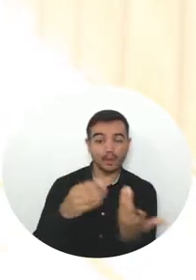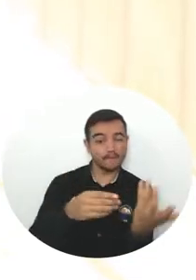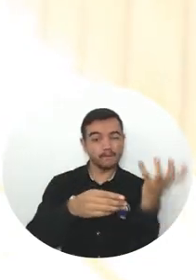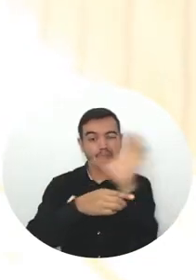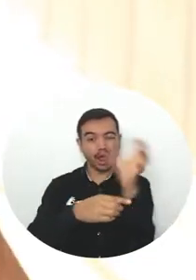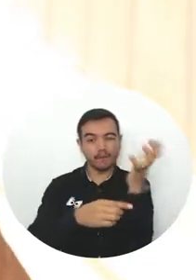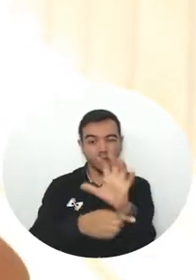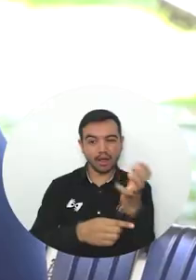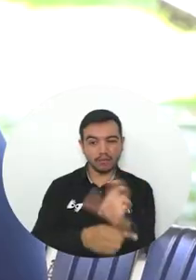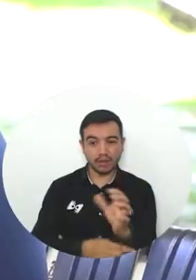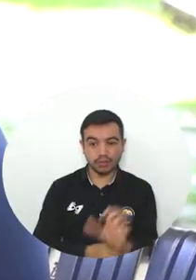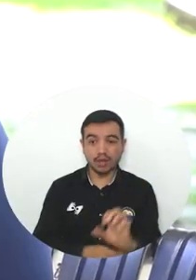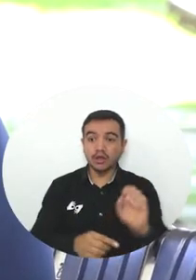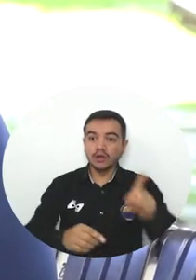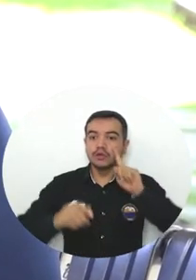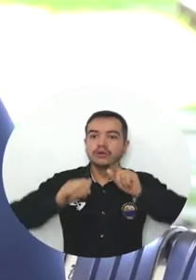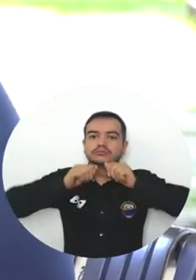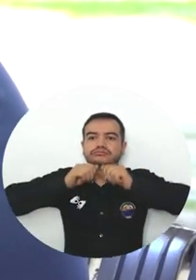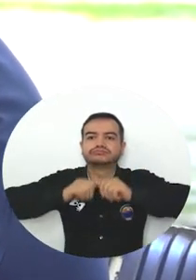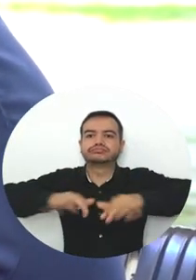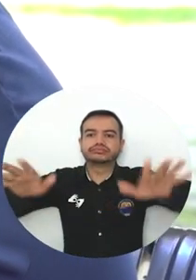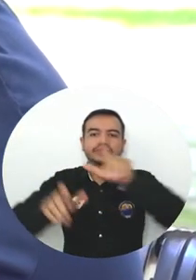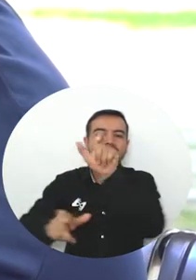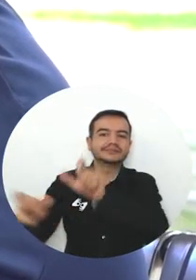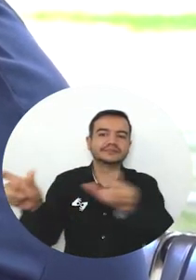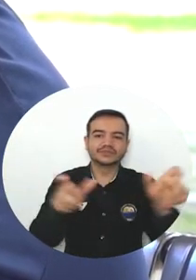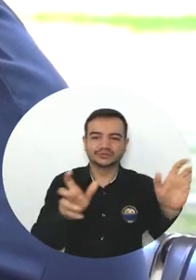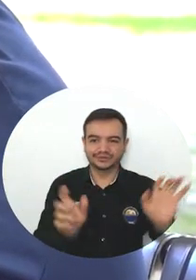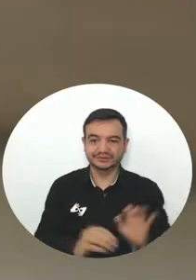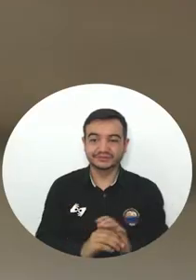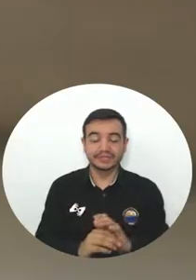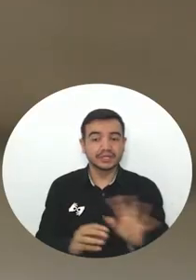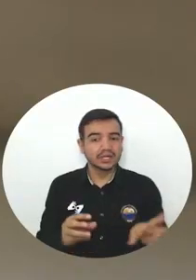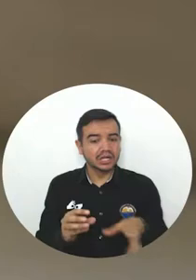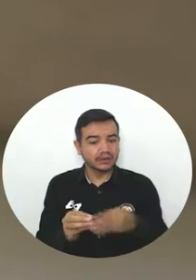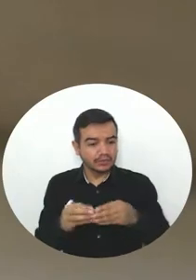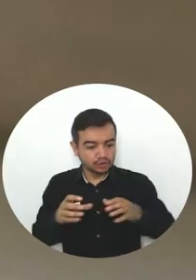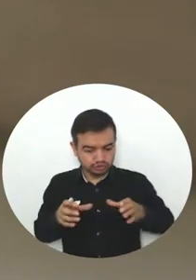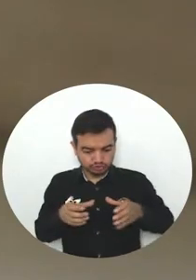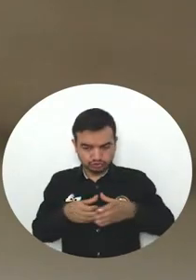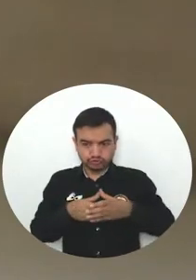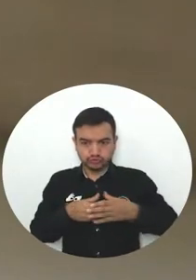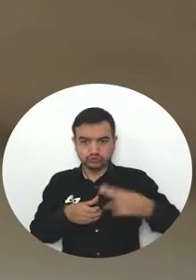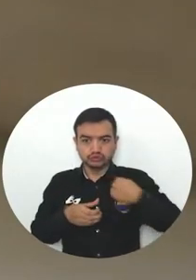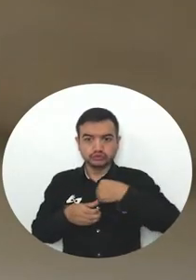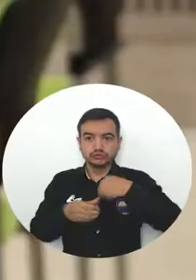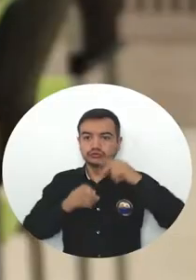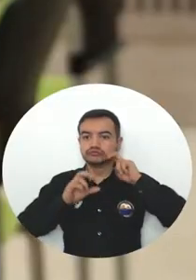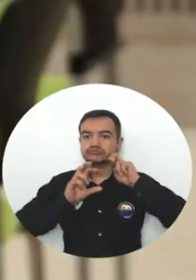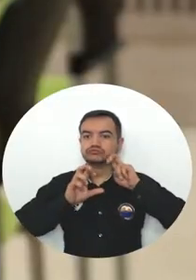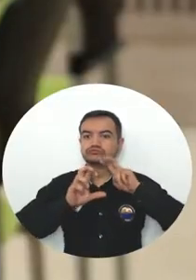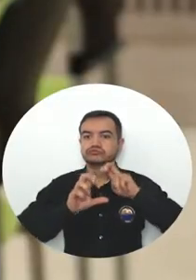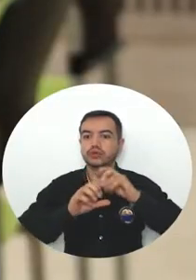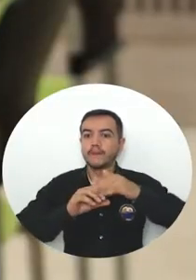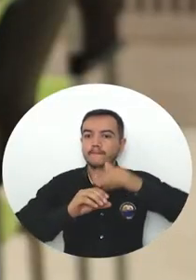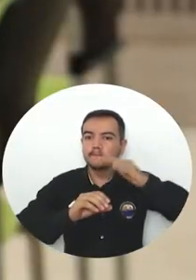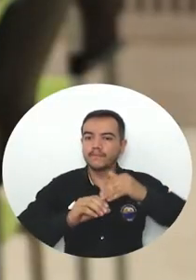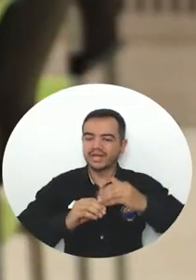digital pudiese llegar a más personas y el grupo pudiésemos tener mayor información no